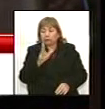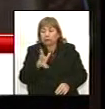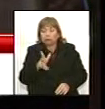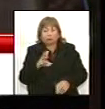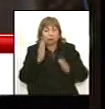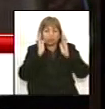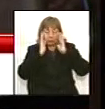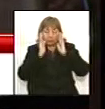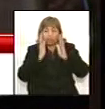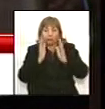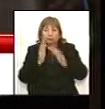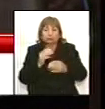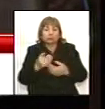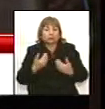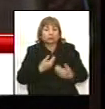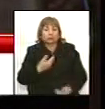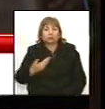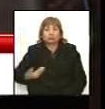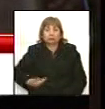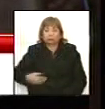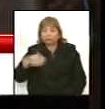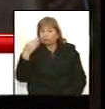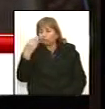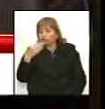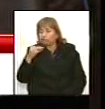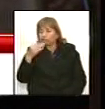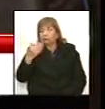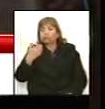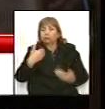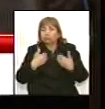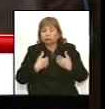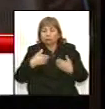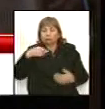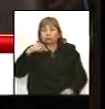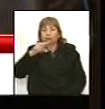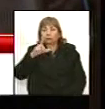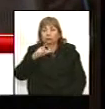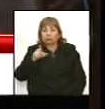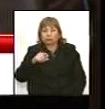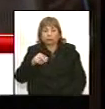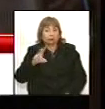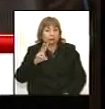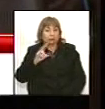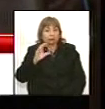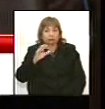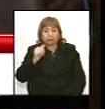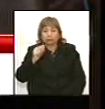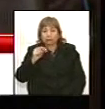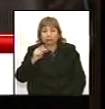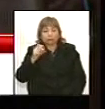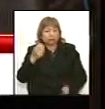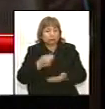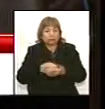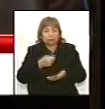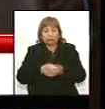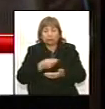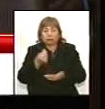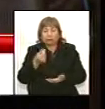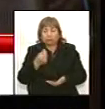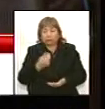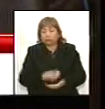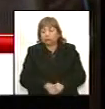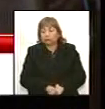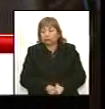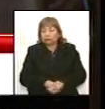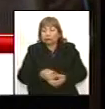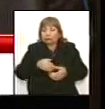atendida por las entidades o empresas del Estado siempre que cuente con plaza presupuestada vacante sin demandar recursos adicionales al Tesoro Público.